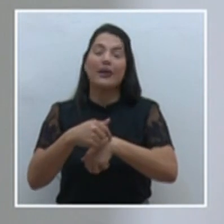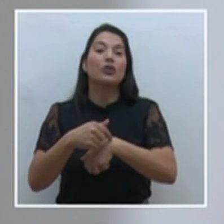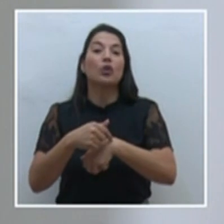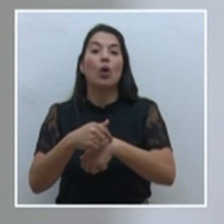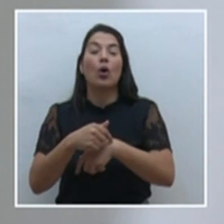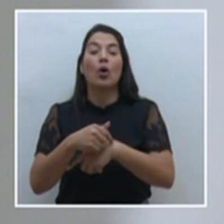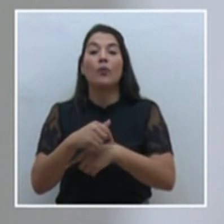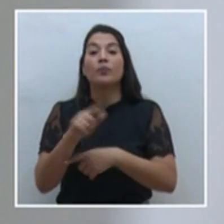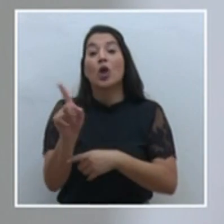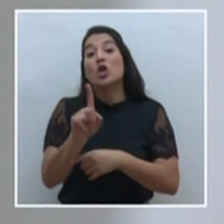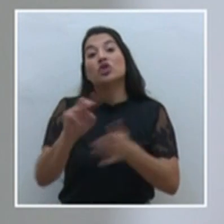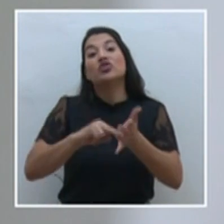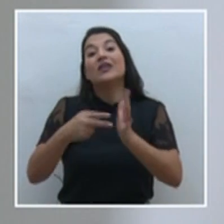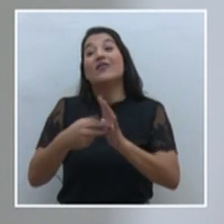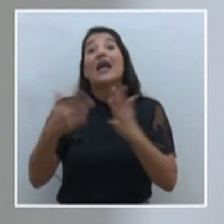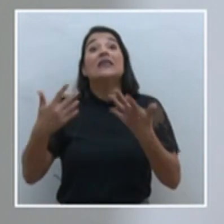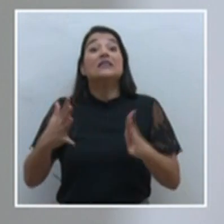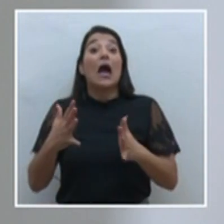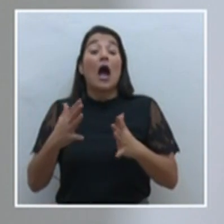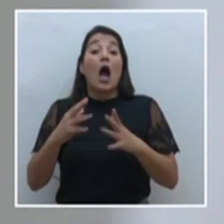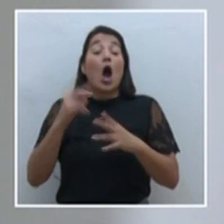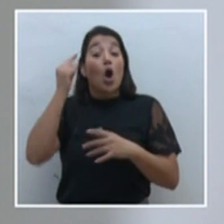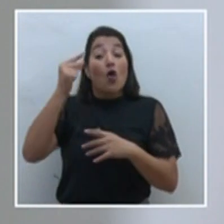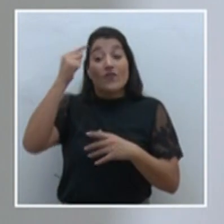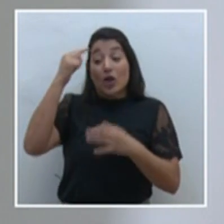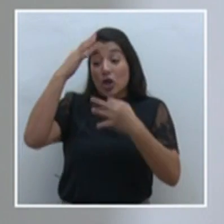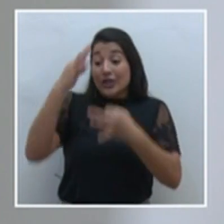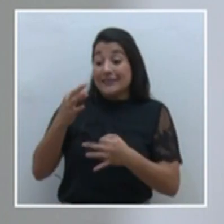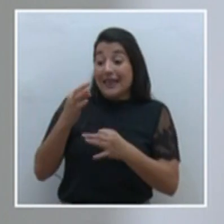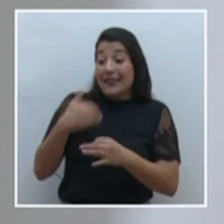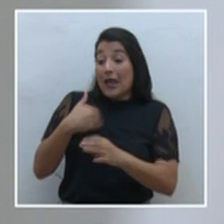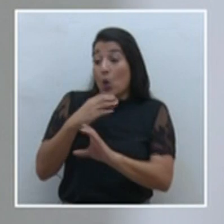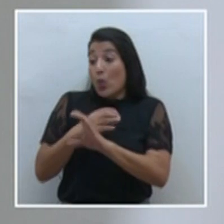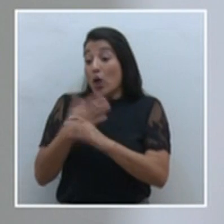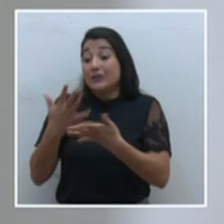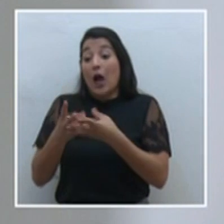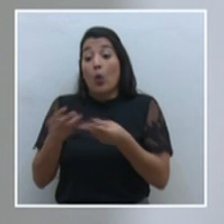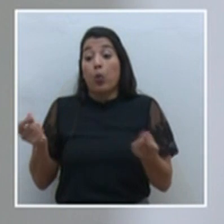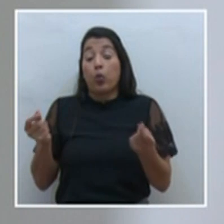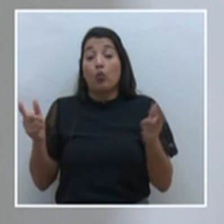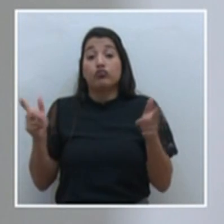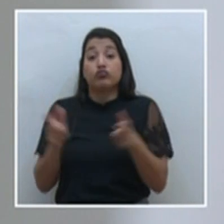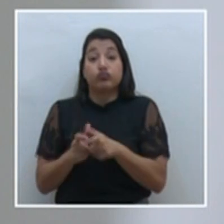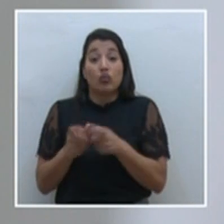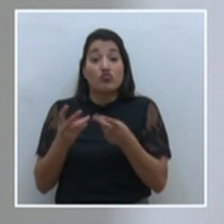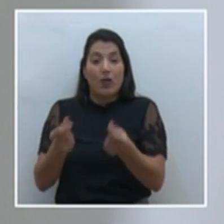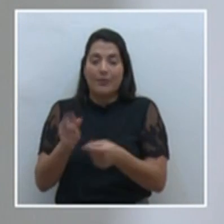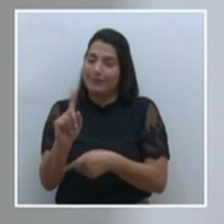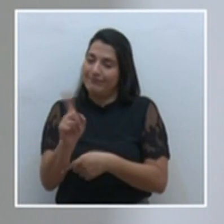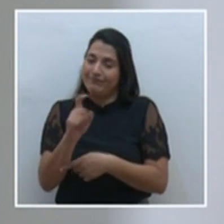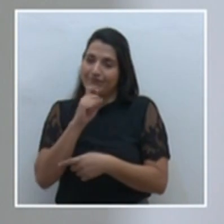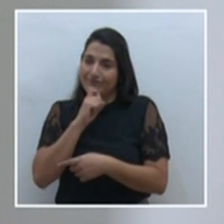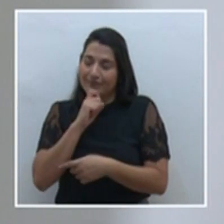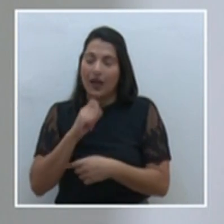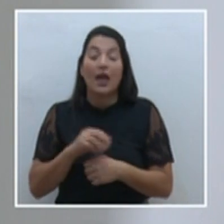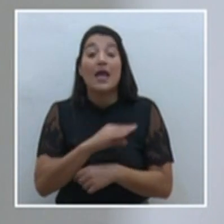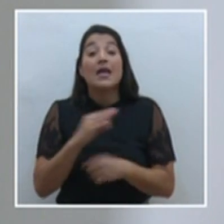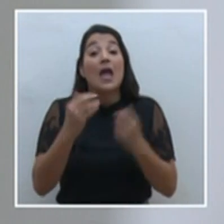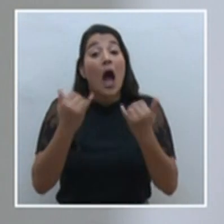tampoco porque se tomen acciones va a haber ya una disminución rápida de la transmisión comunitaria. Y con respecto a